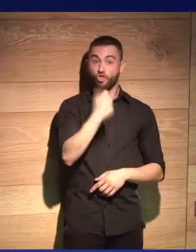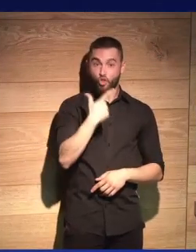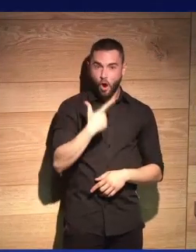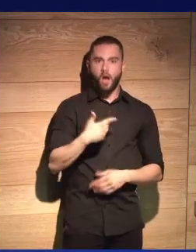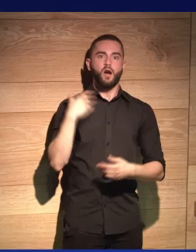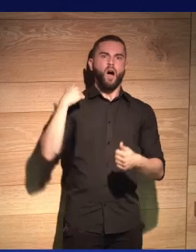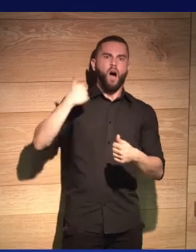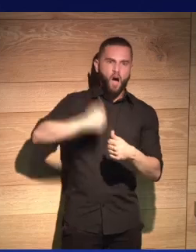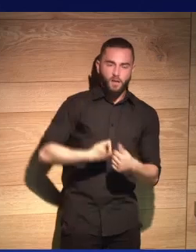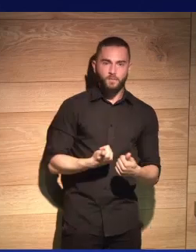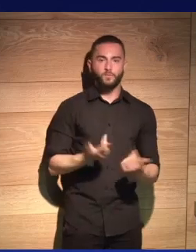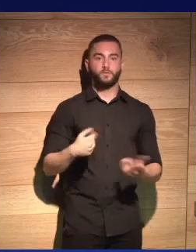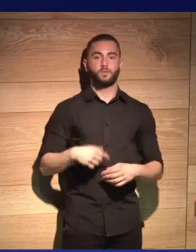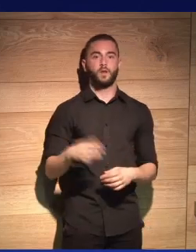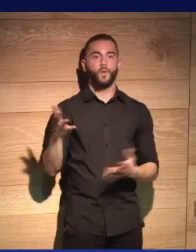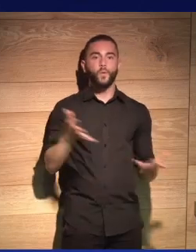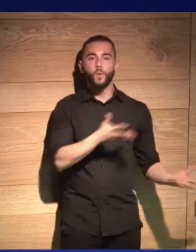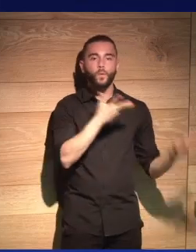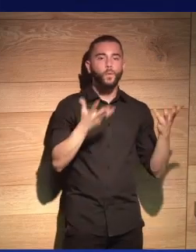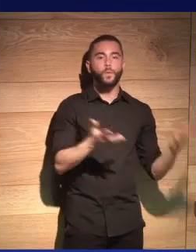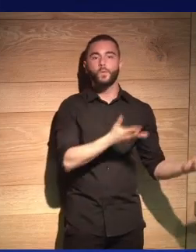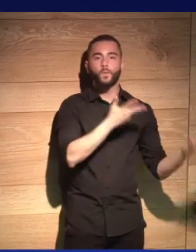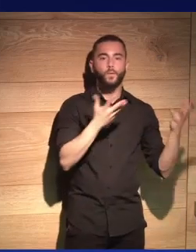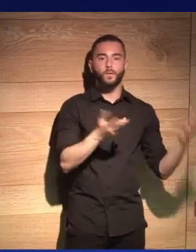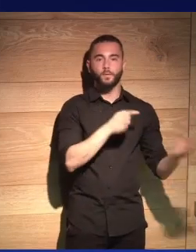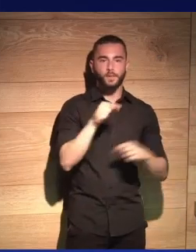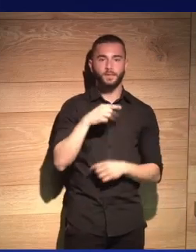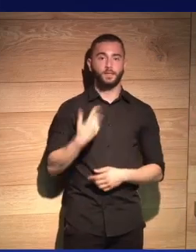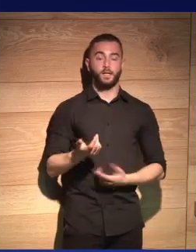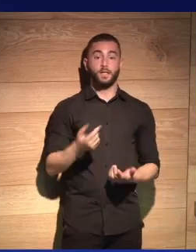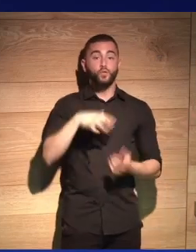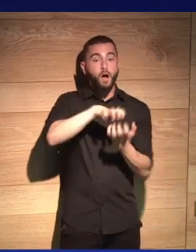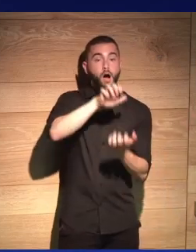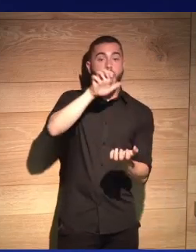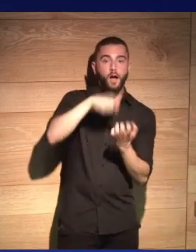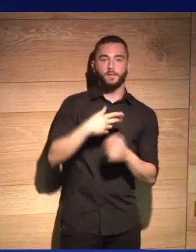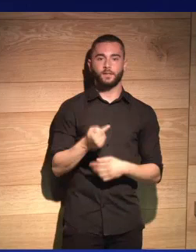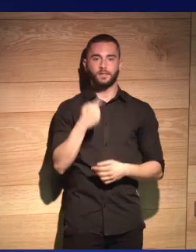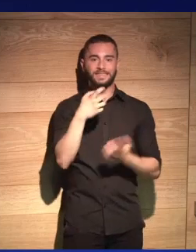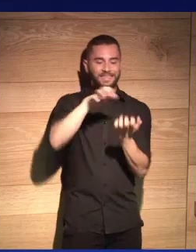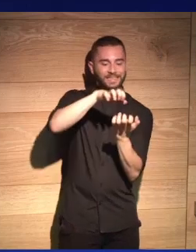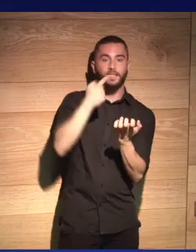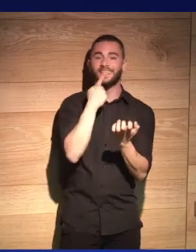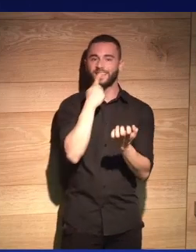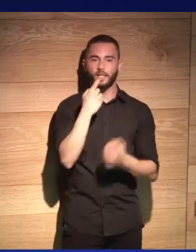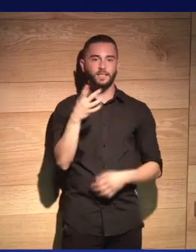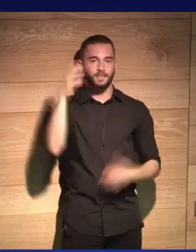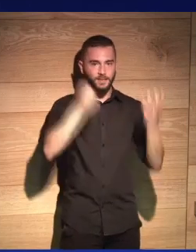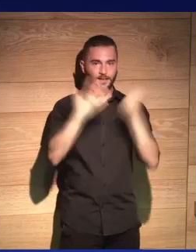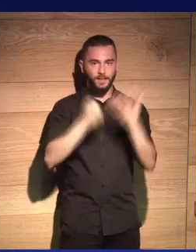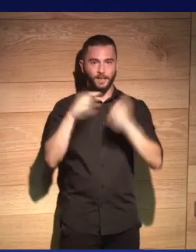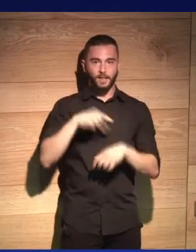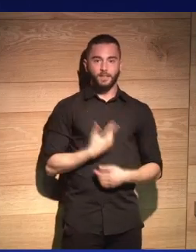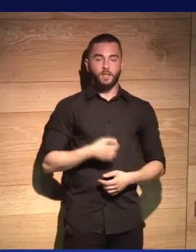le brota como un trueno en su boca abierta, que es toda dientes de leche. Aúlla al entrar de un salto en el agua,